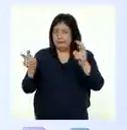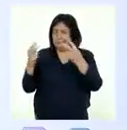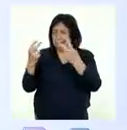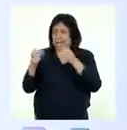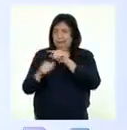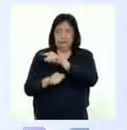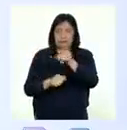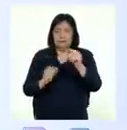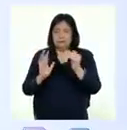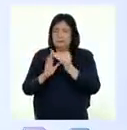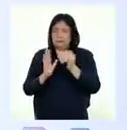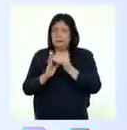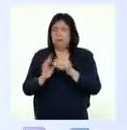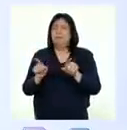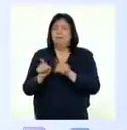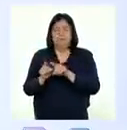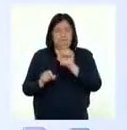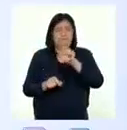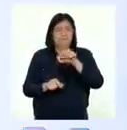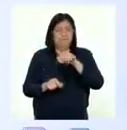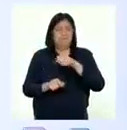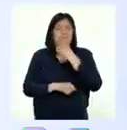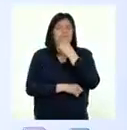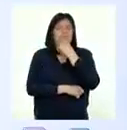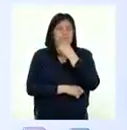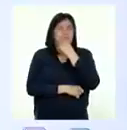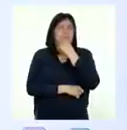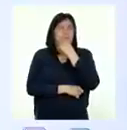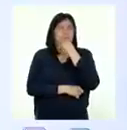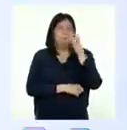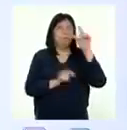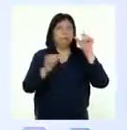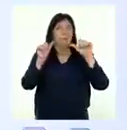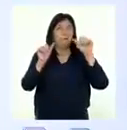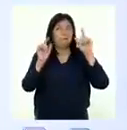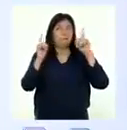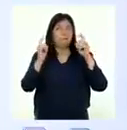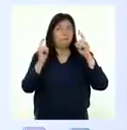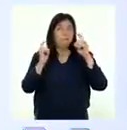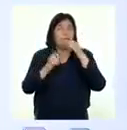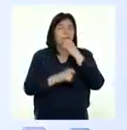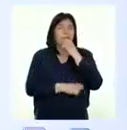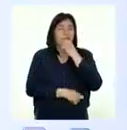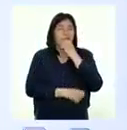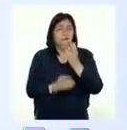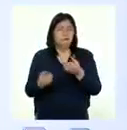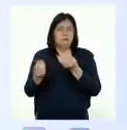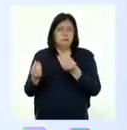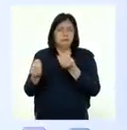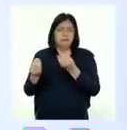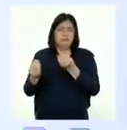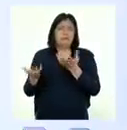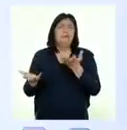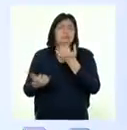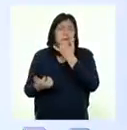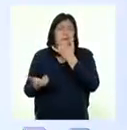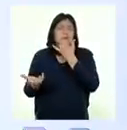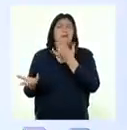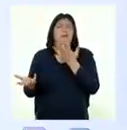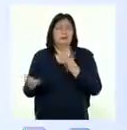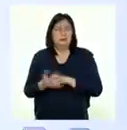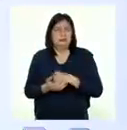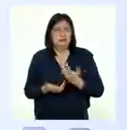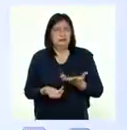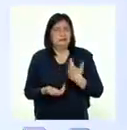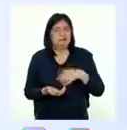nos ven desde casa también están haciéndose muchas preguntas sobre cómo es que está ocurriendo